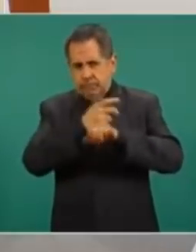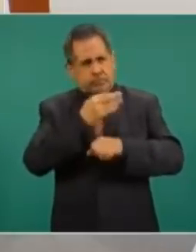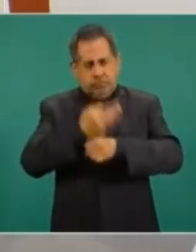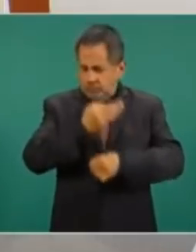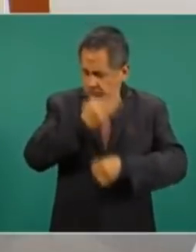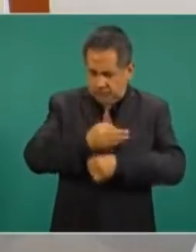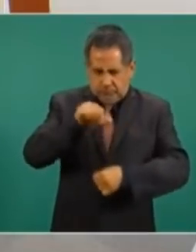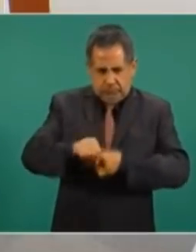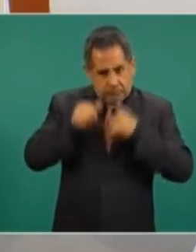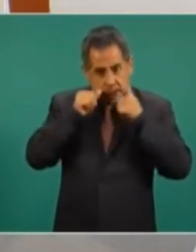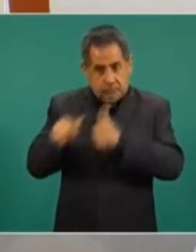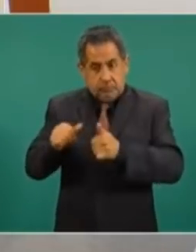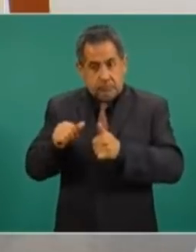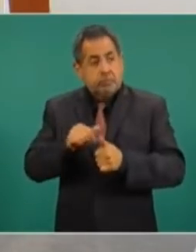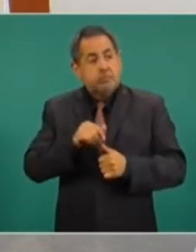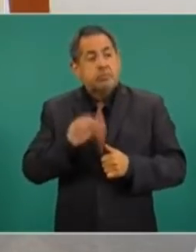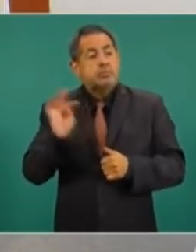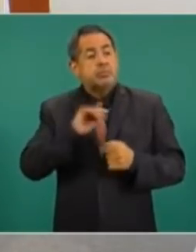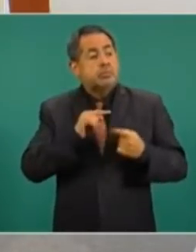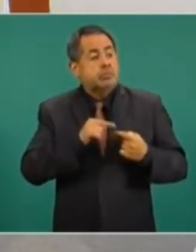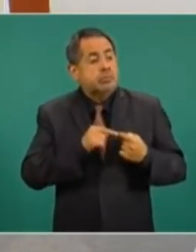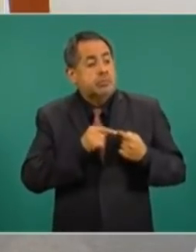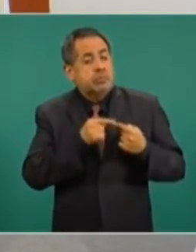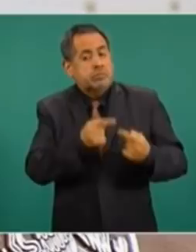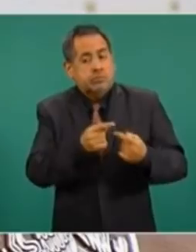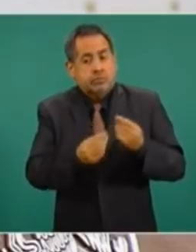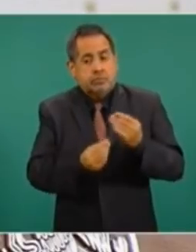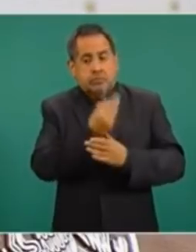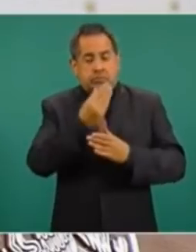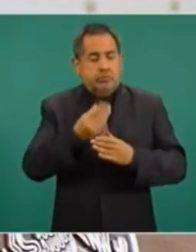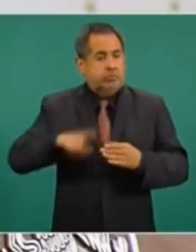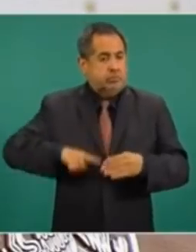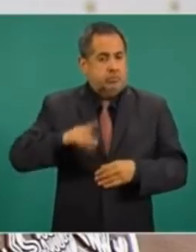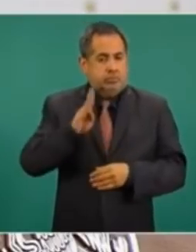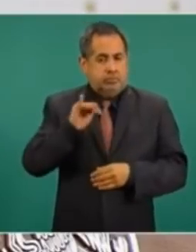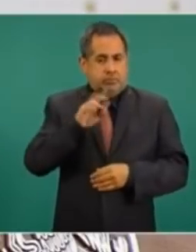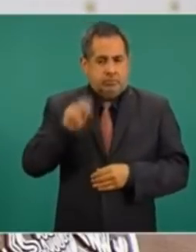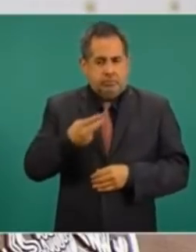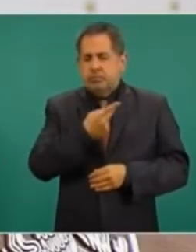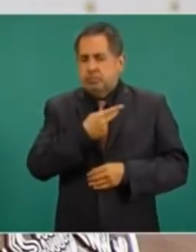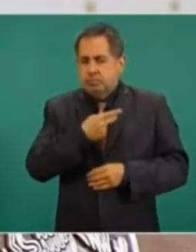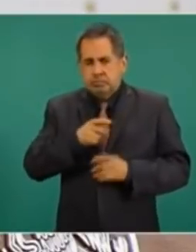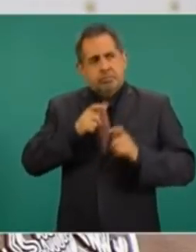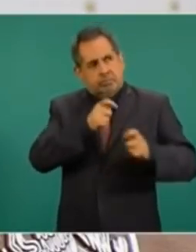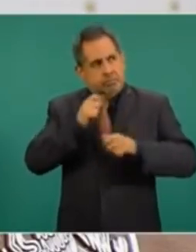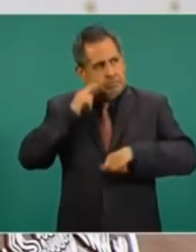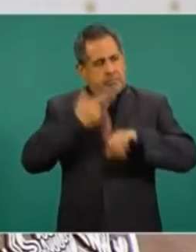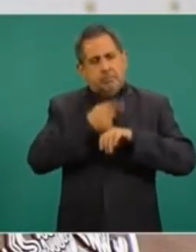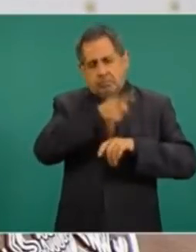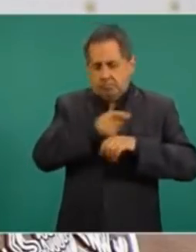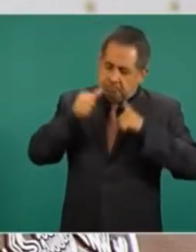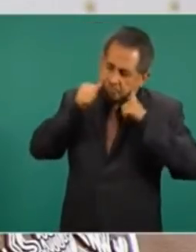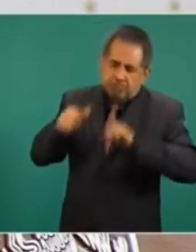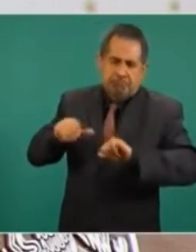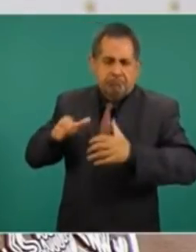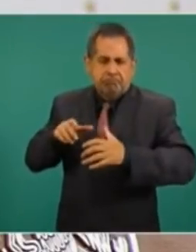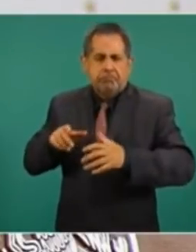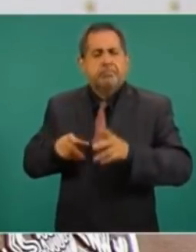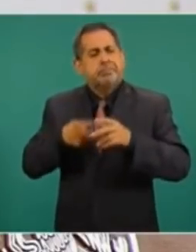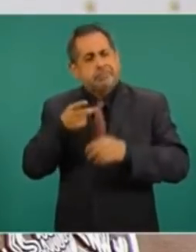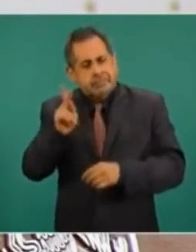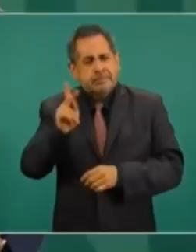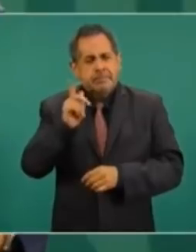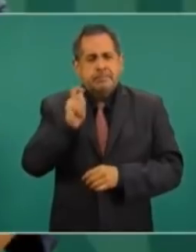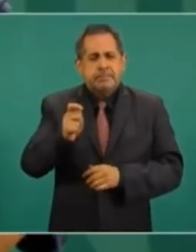Unidos. Y si ya entra el presidente Biden, pues a él le va a corresponder. Pero va a